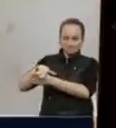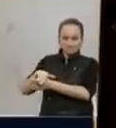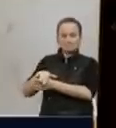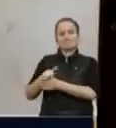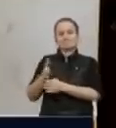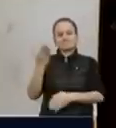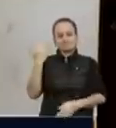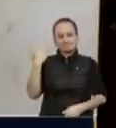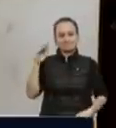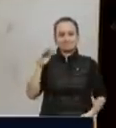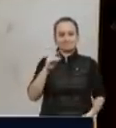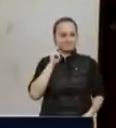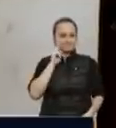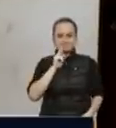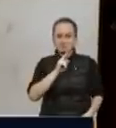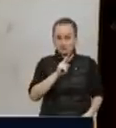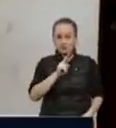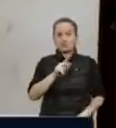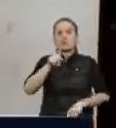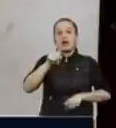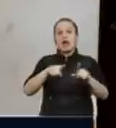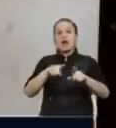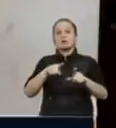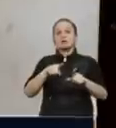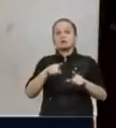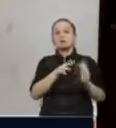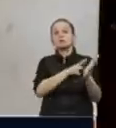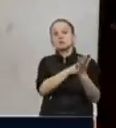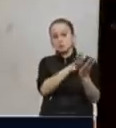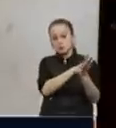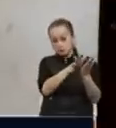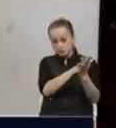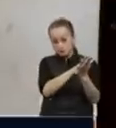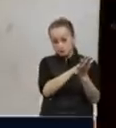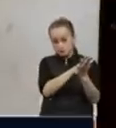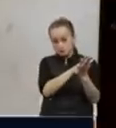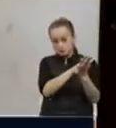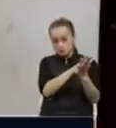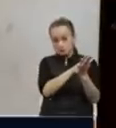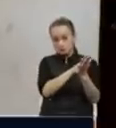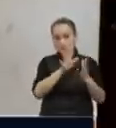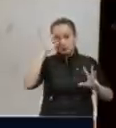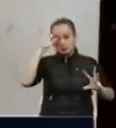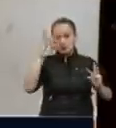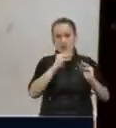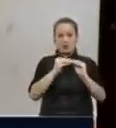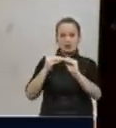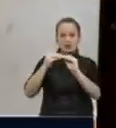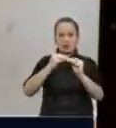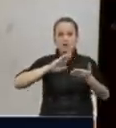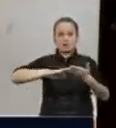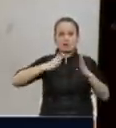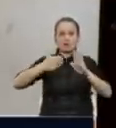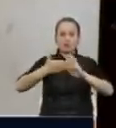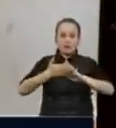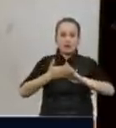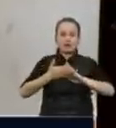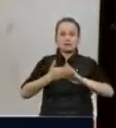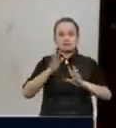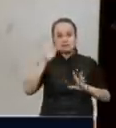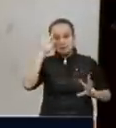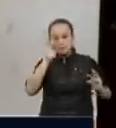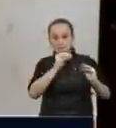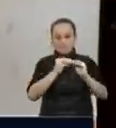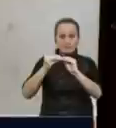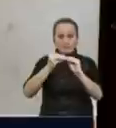fue lo que no se observó precisamente, como algunos lo informaron ahora, con los acuerdos de paz, con la paz acordada